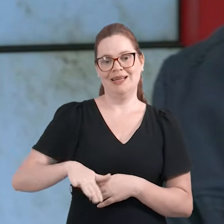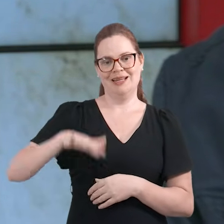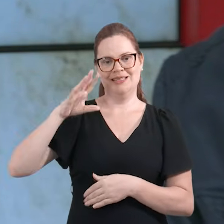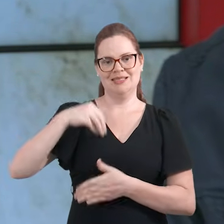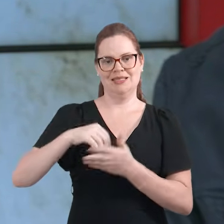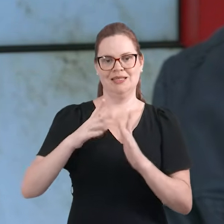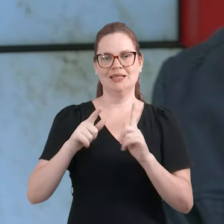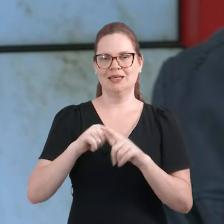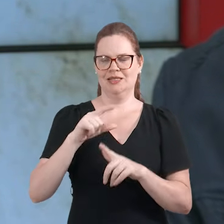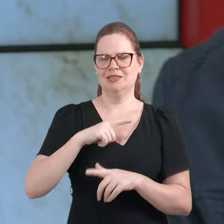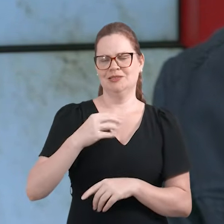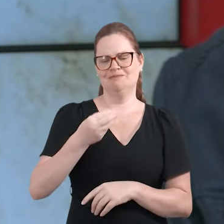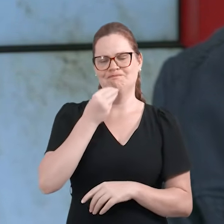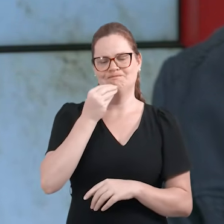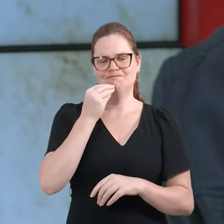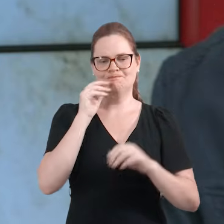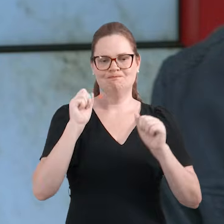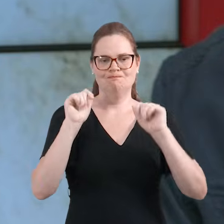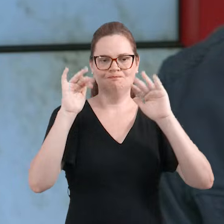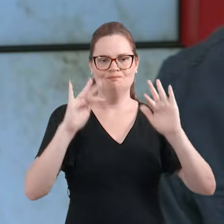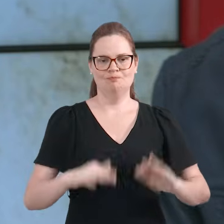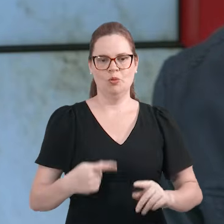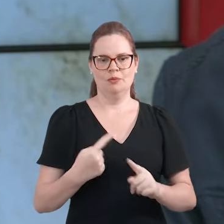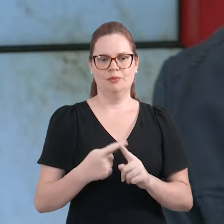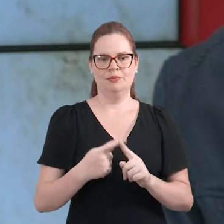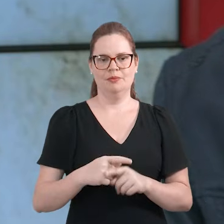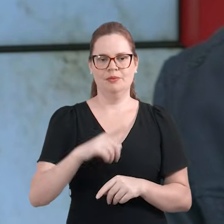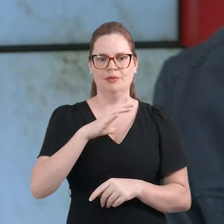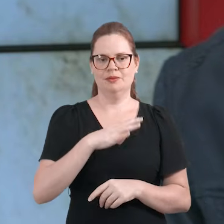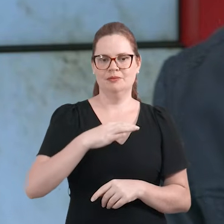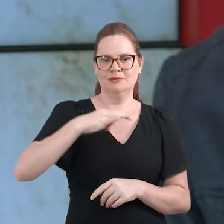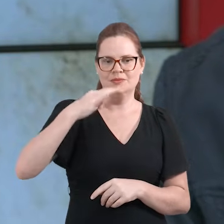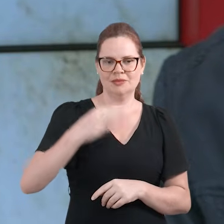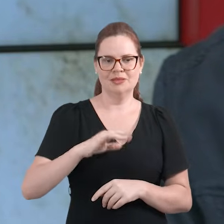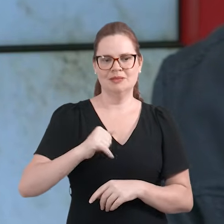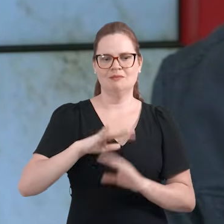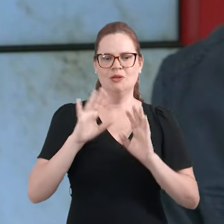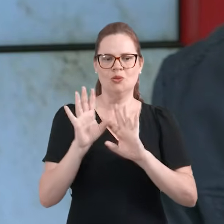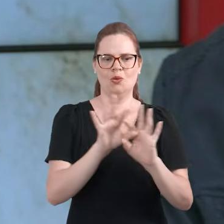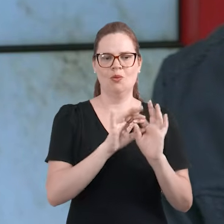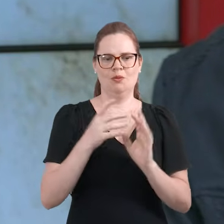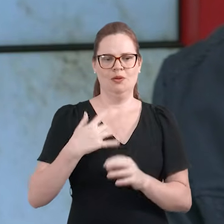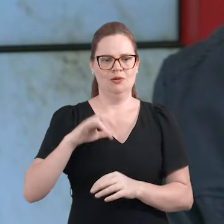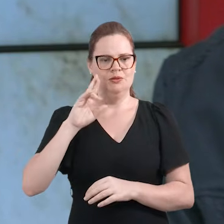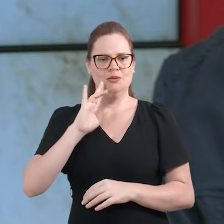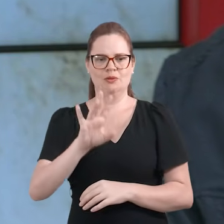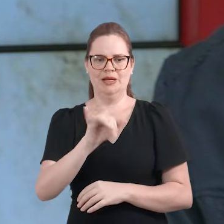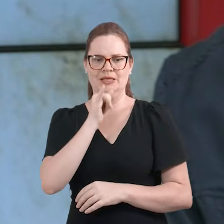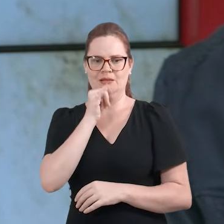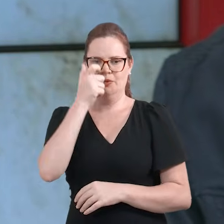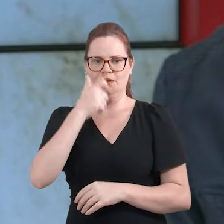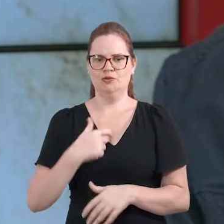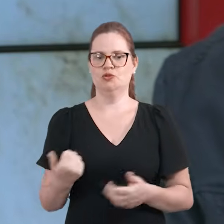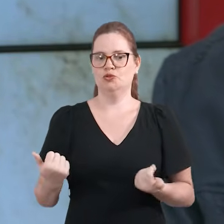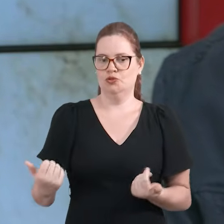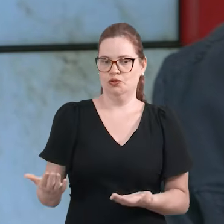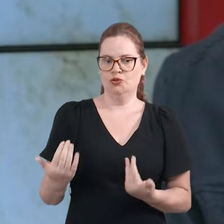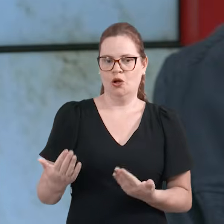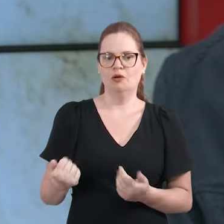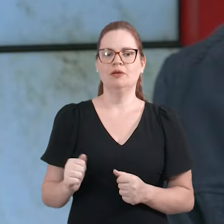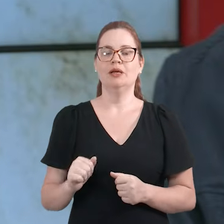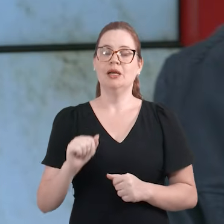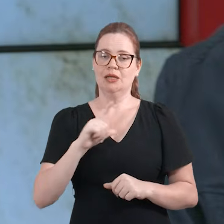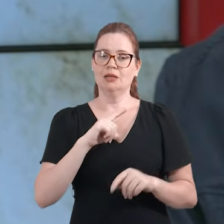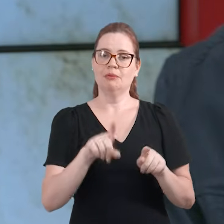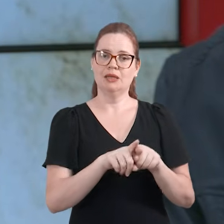sus privilegios porque tú te sientes más cerca, con más comunión del Señor. Porque, por ejemplo, hay jóvenes que